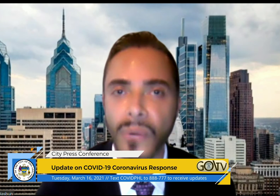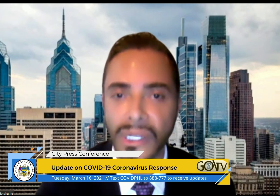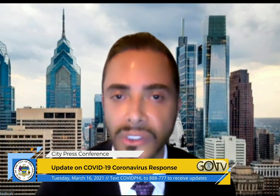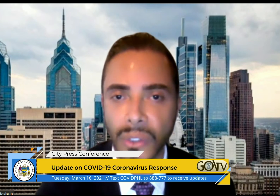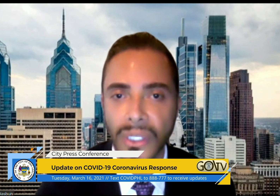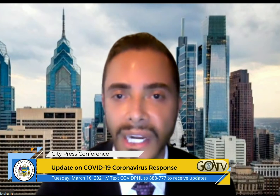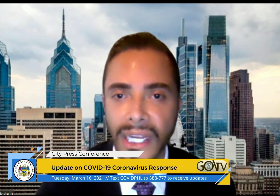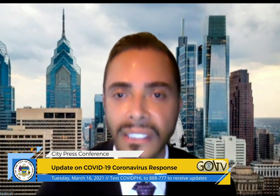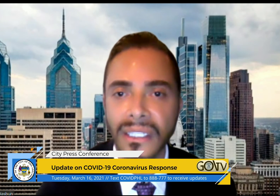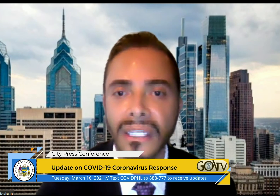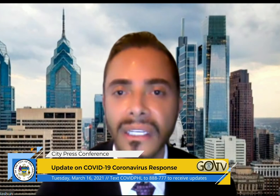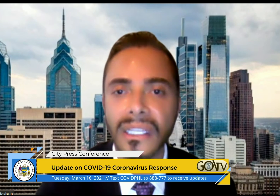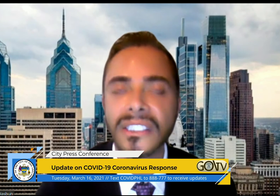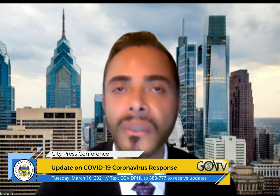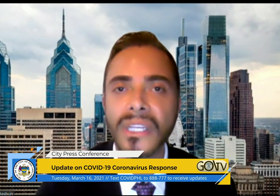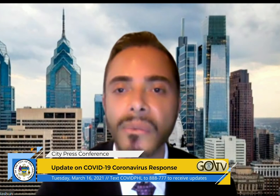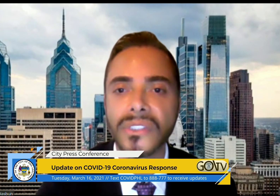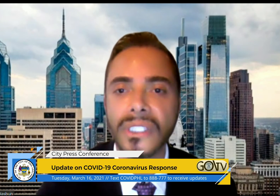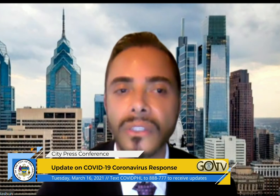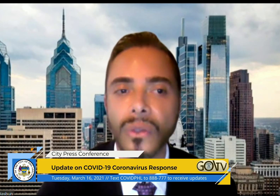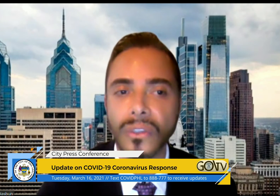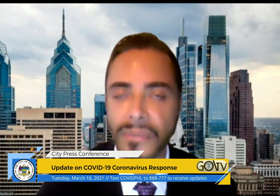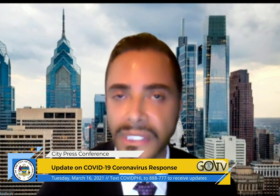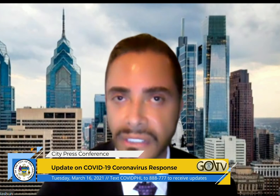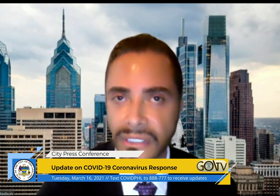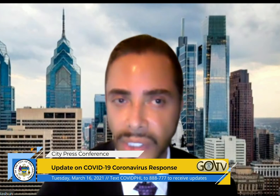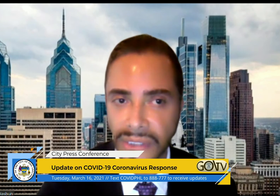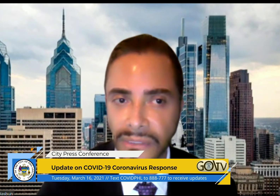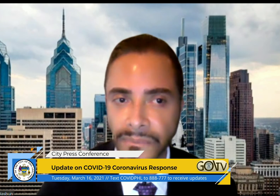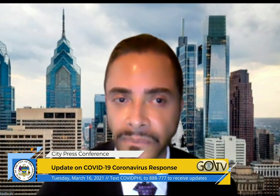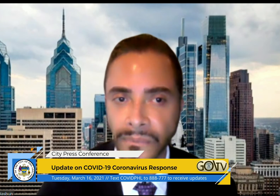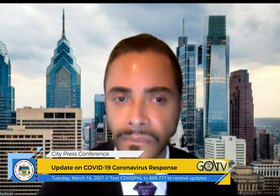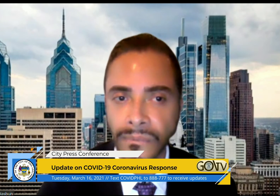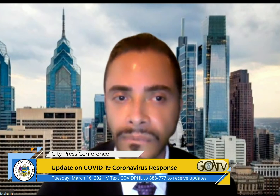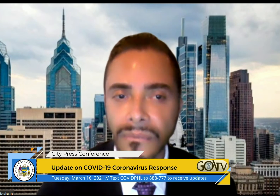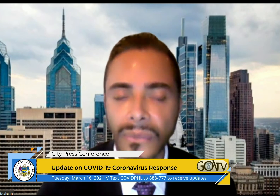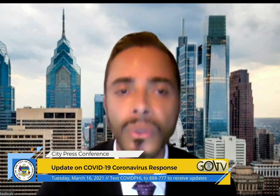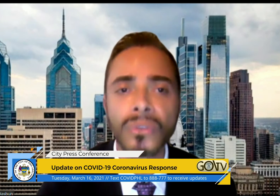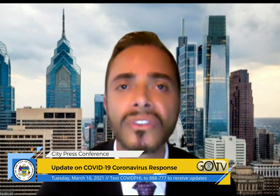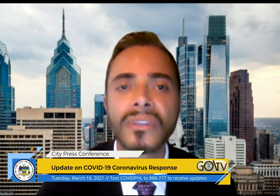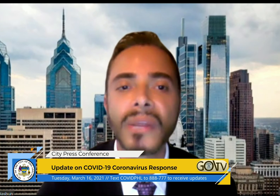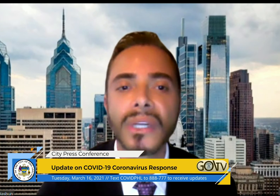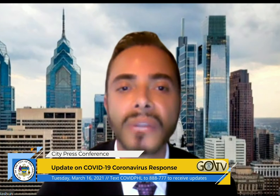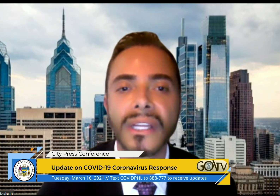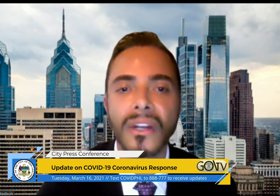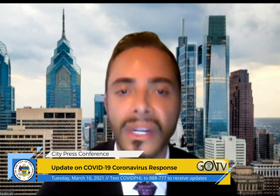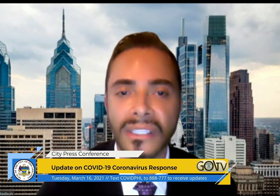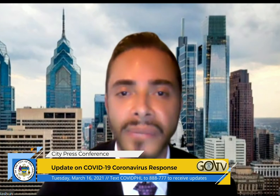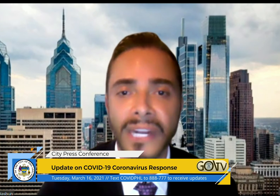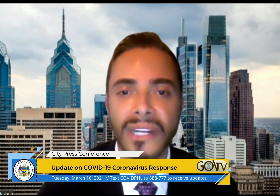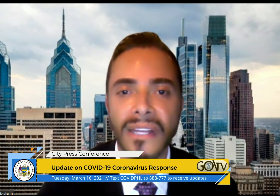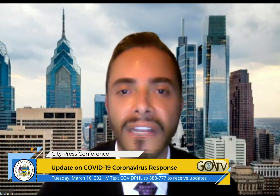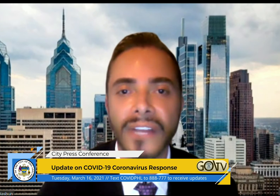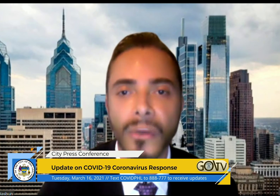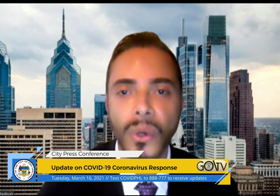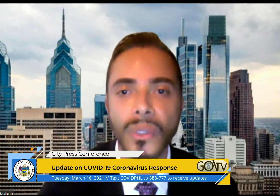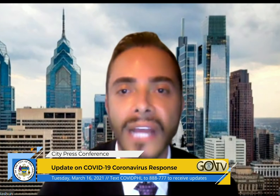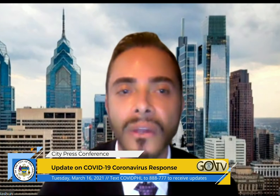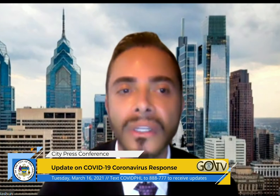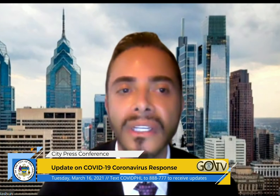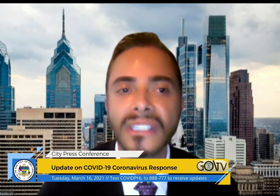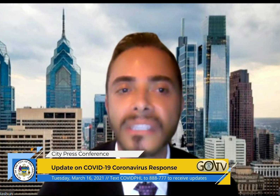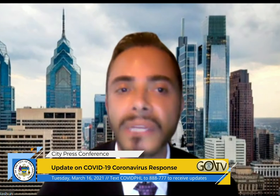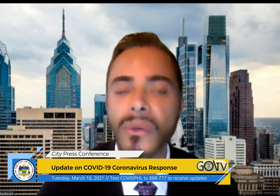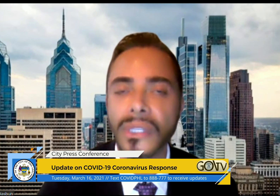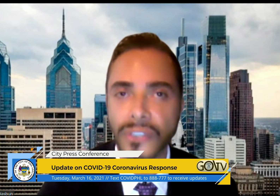la promulgación de la ley y el 50% 12 meses después. Nuestro estimado actual de lo que recibirá Filadelfia como